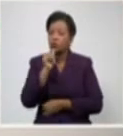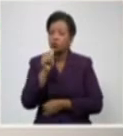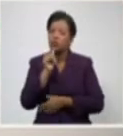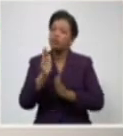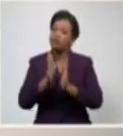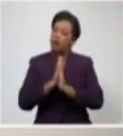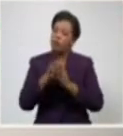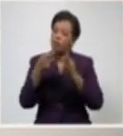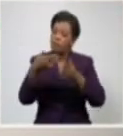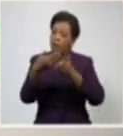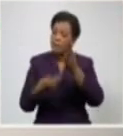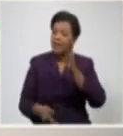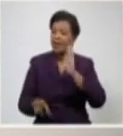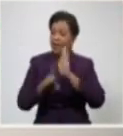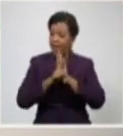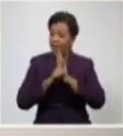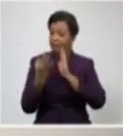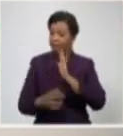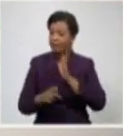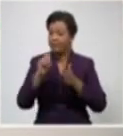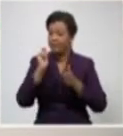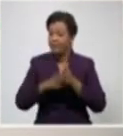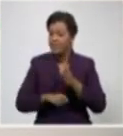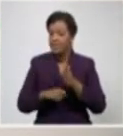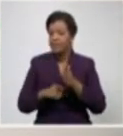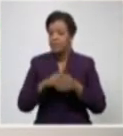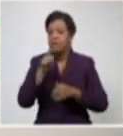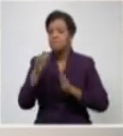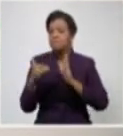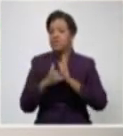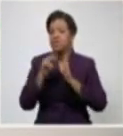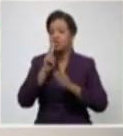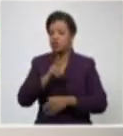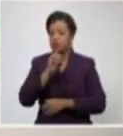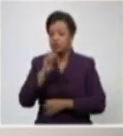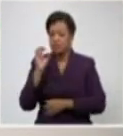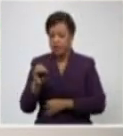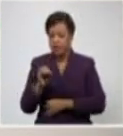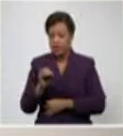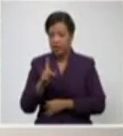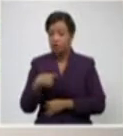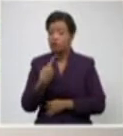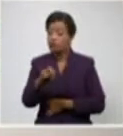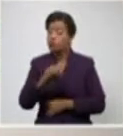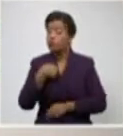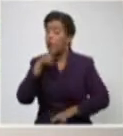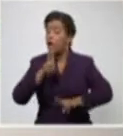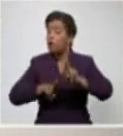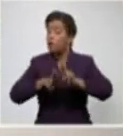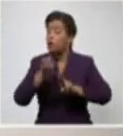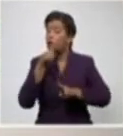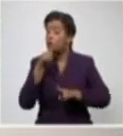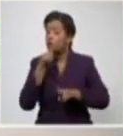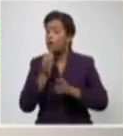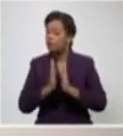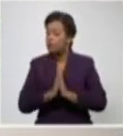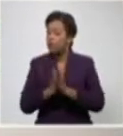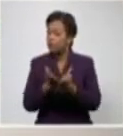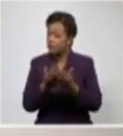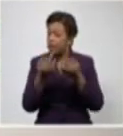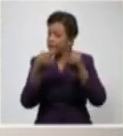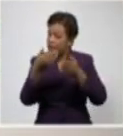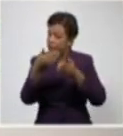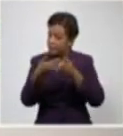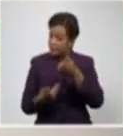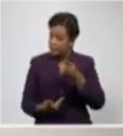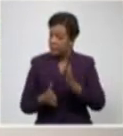el documento legal con la firma, las 1200, es lo que habíamos quedado, se puede pasar ese PDF, tú me puedes pasar la